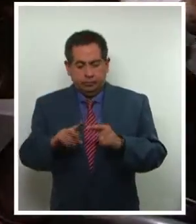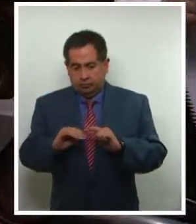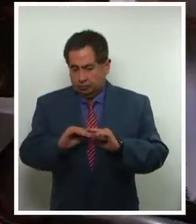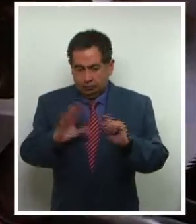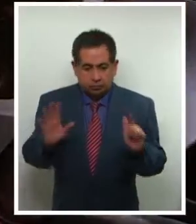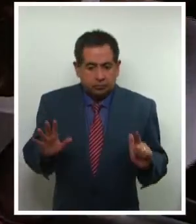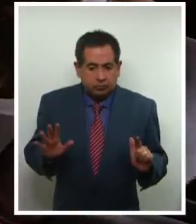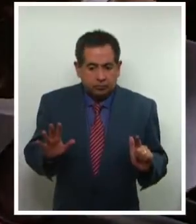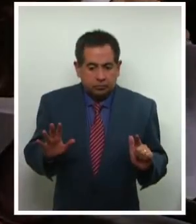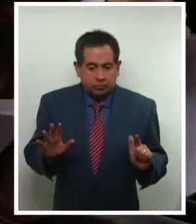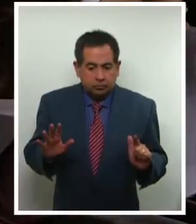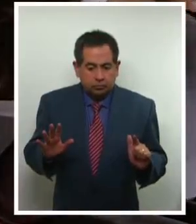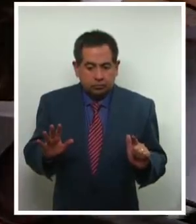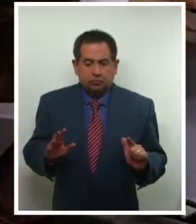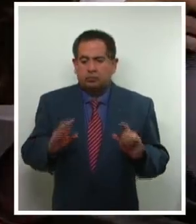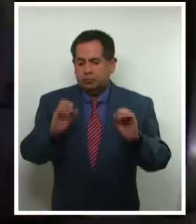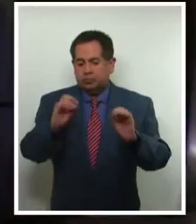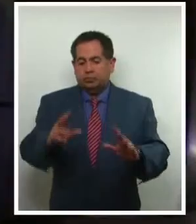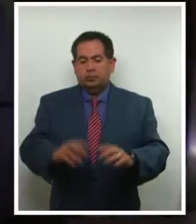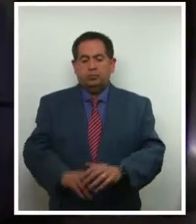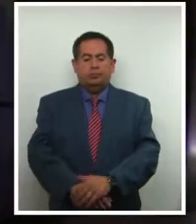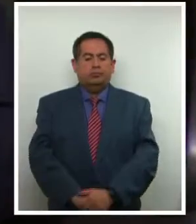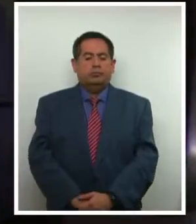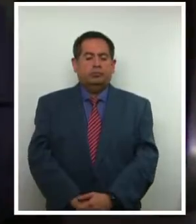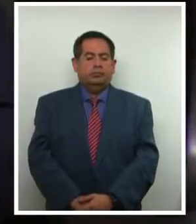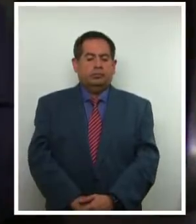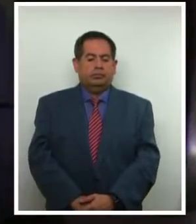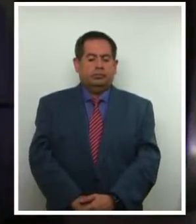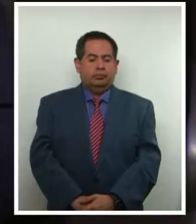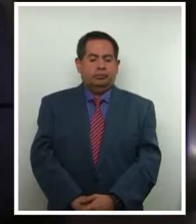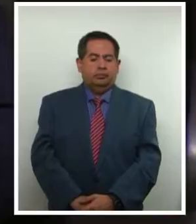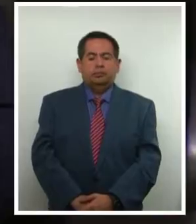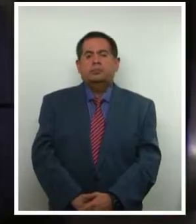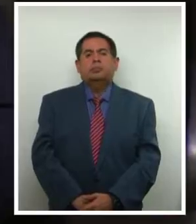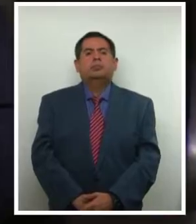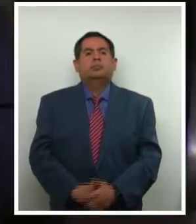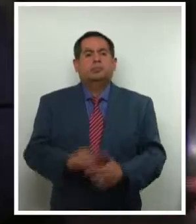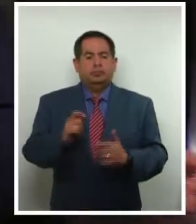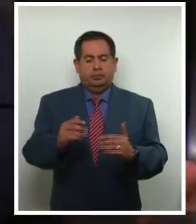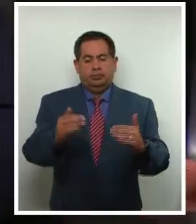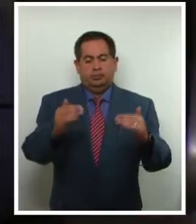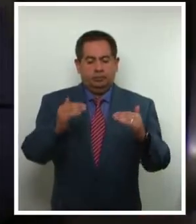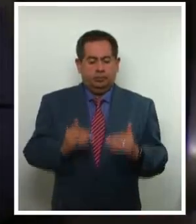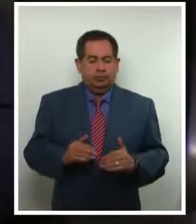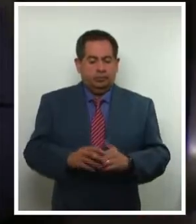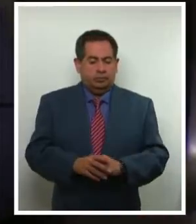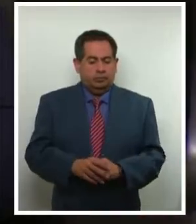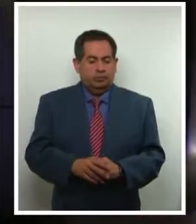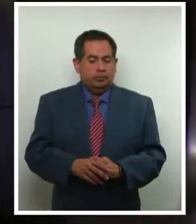claro? Bueno, en consecuencia,